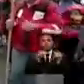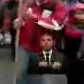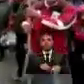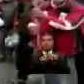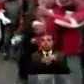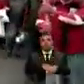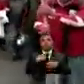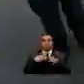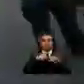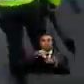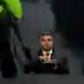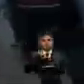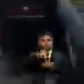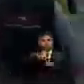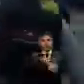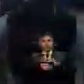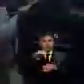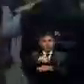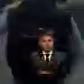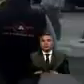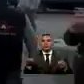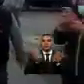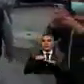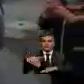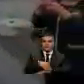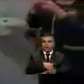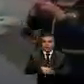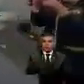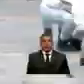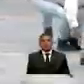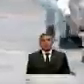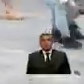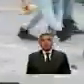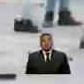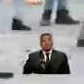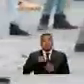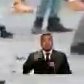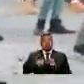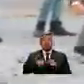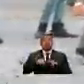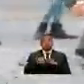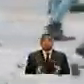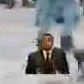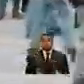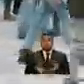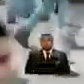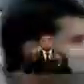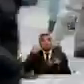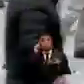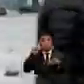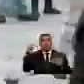movilización en varias provincias del país. Cerraron carreteras. En el centro de Quito levantaron adoquines de una plaza